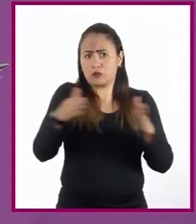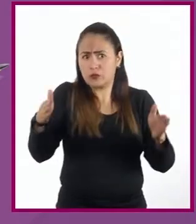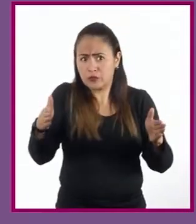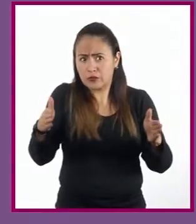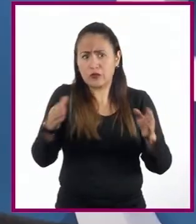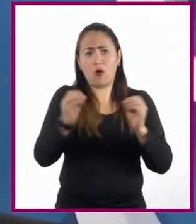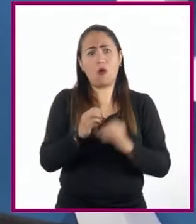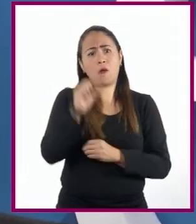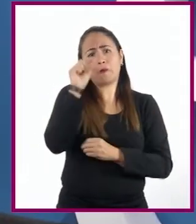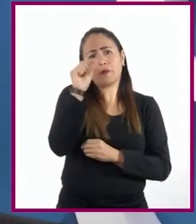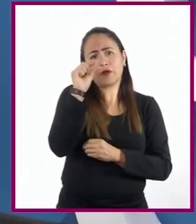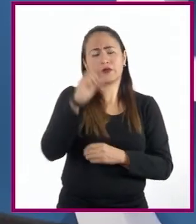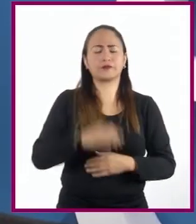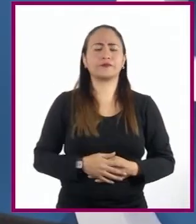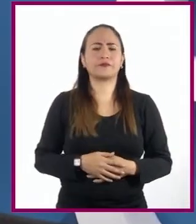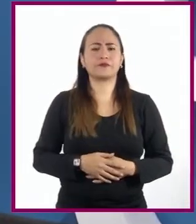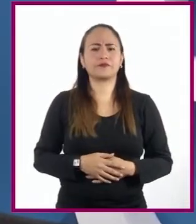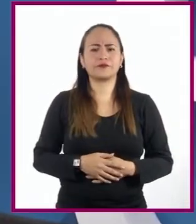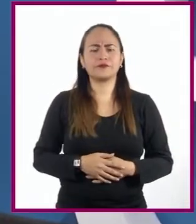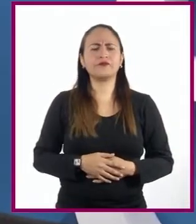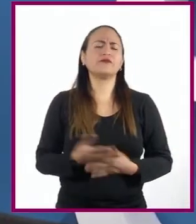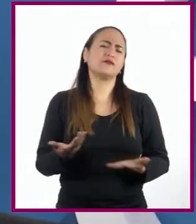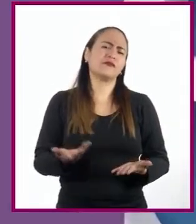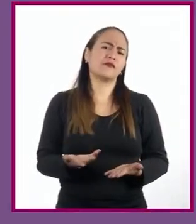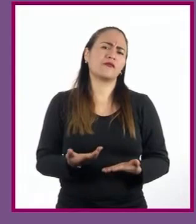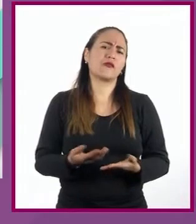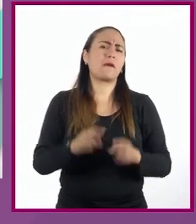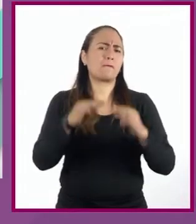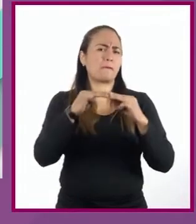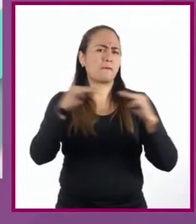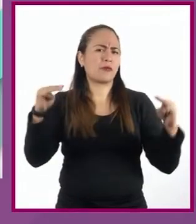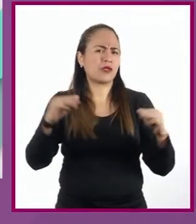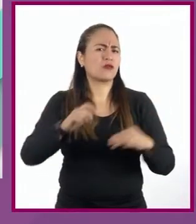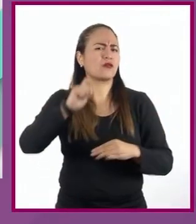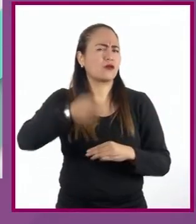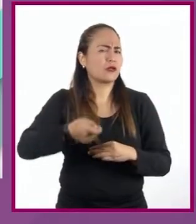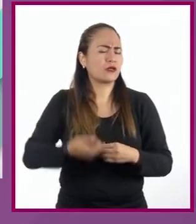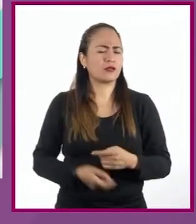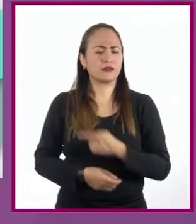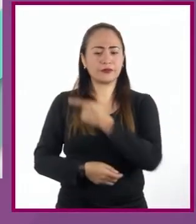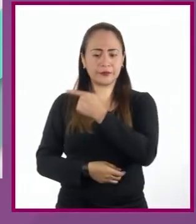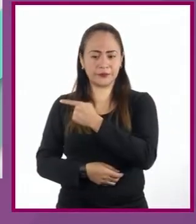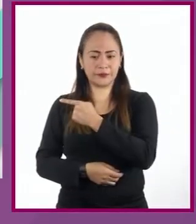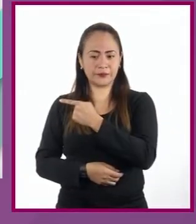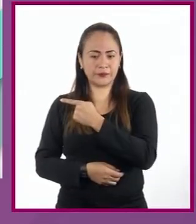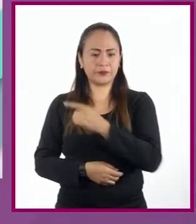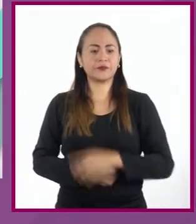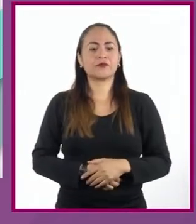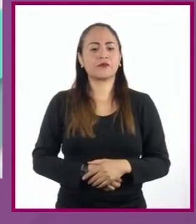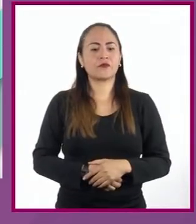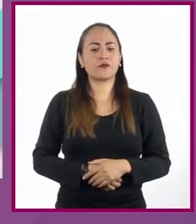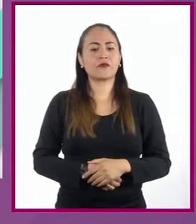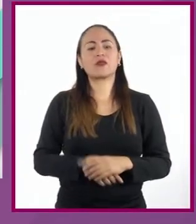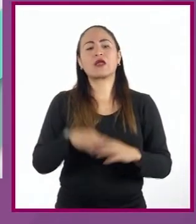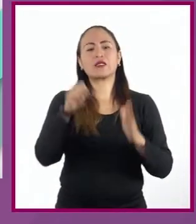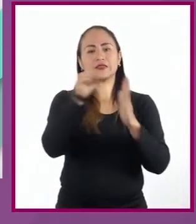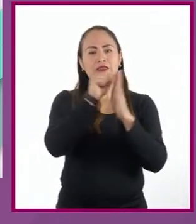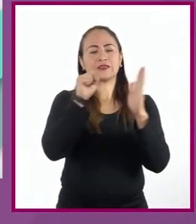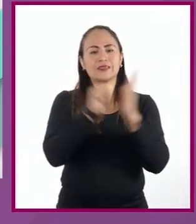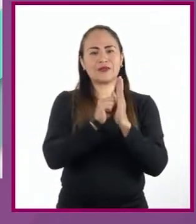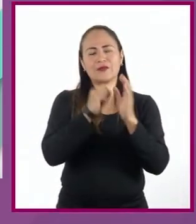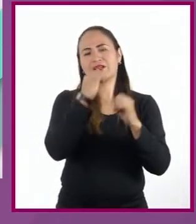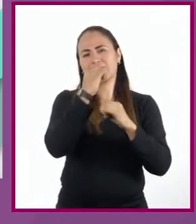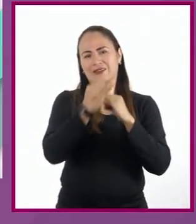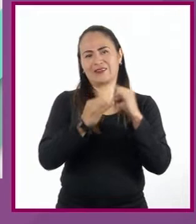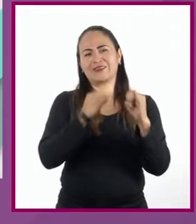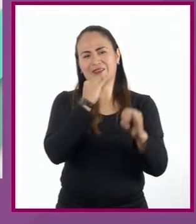pequeñas. Entonces, maestra, ¿qué es el metro? El metro es la unidad de longitud del Sistema Internacional